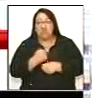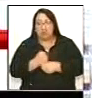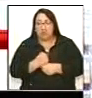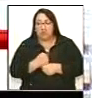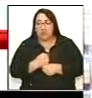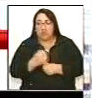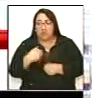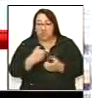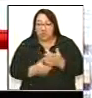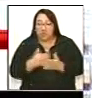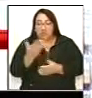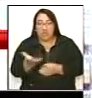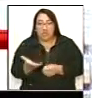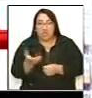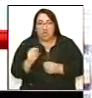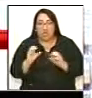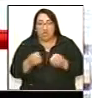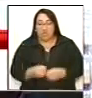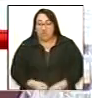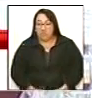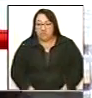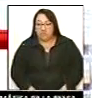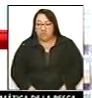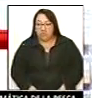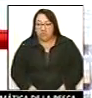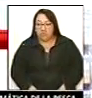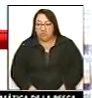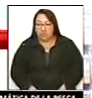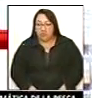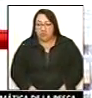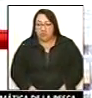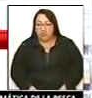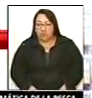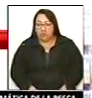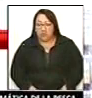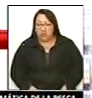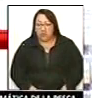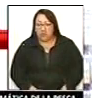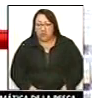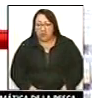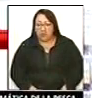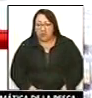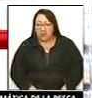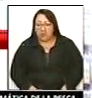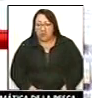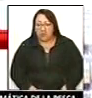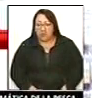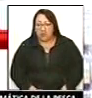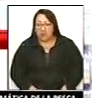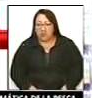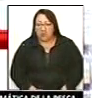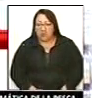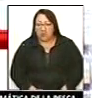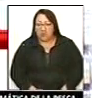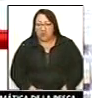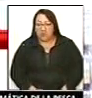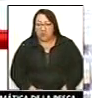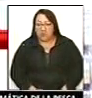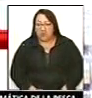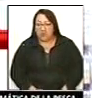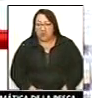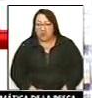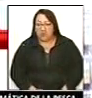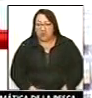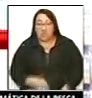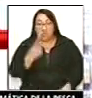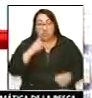Y hemos alcanzado al Congreso, por ejemplo, una supervisión colaborativa,